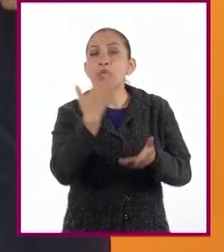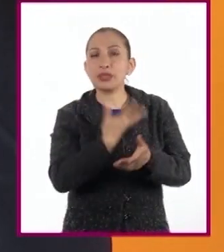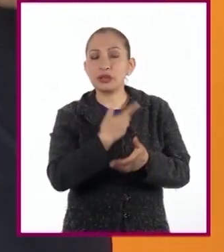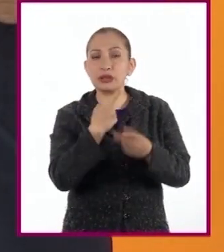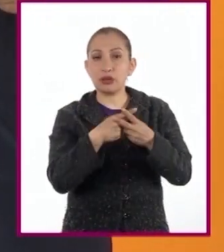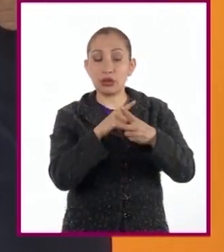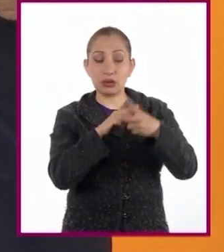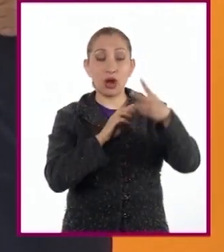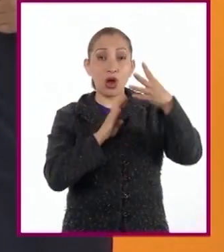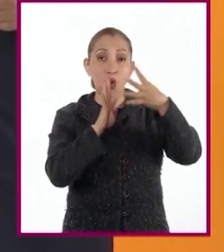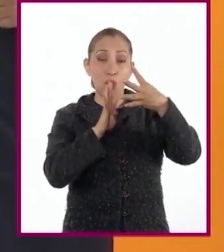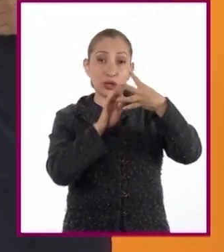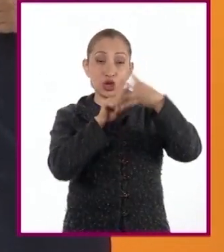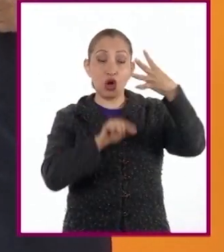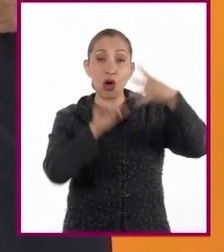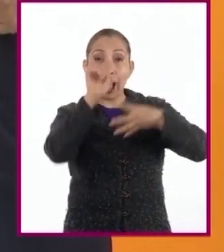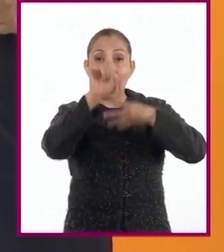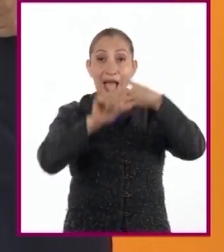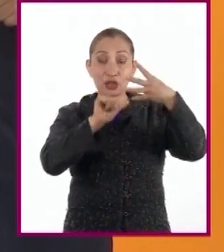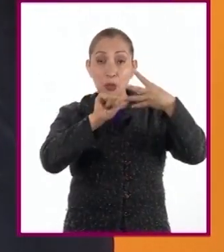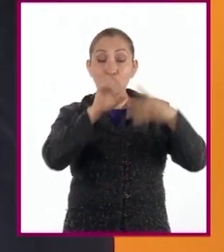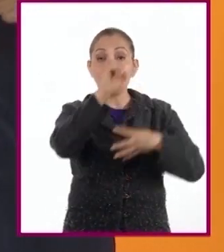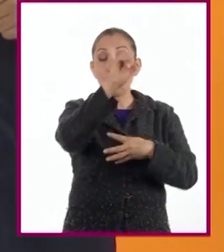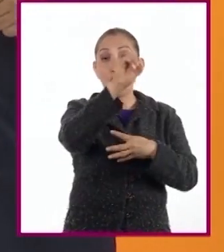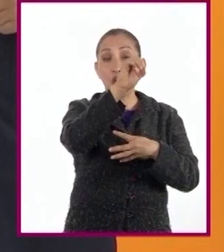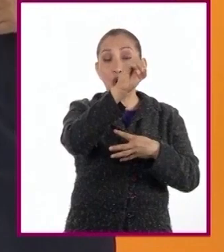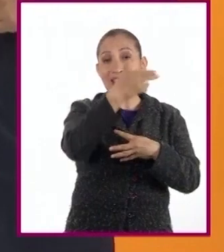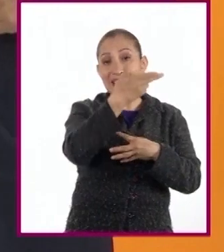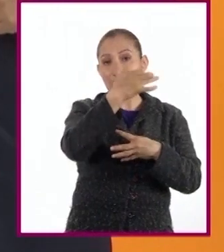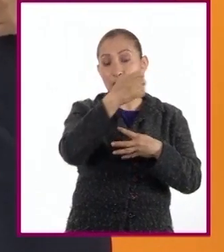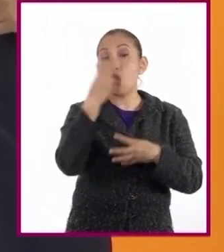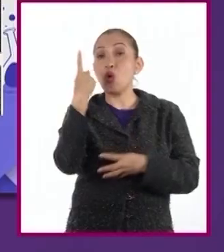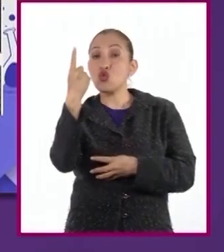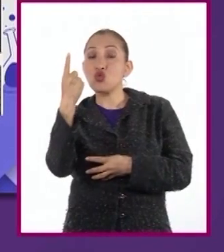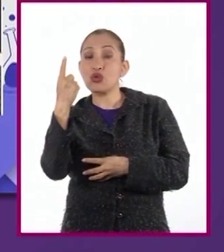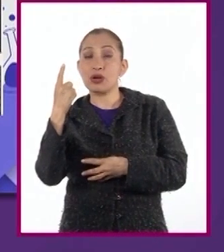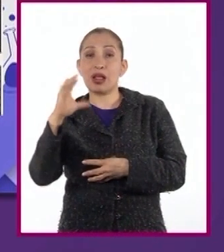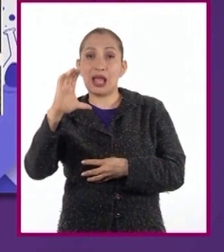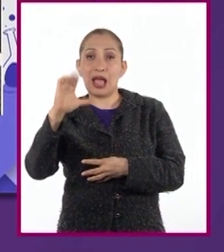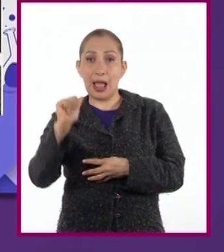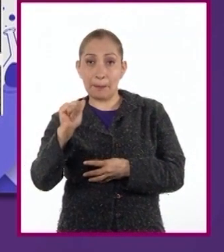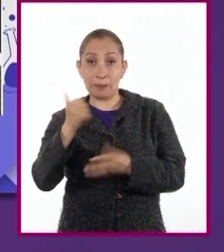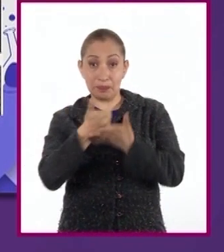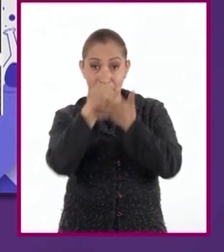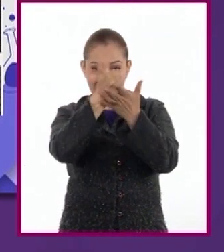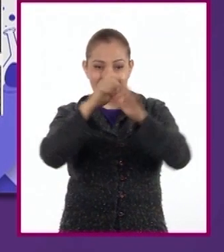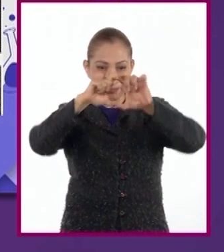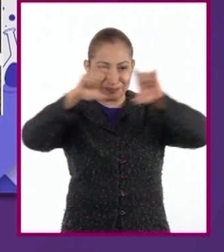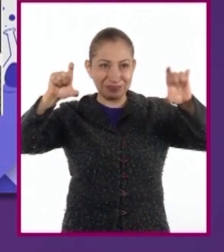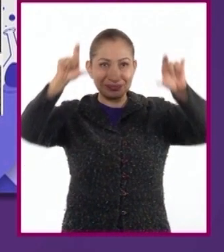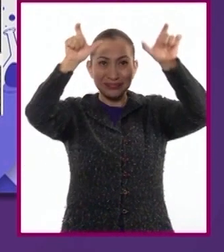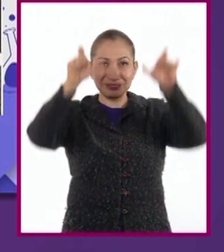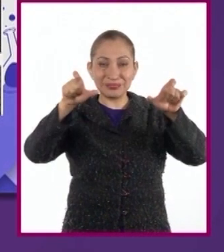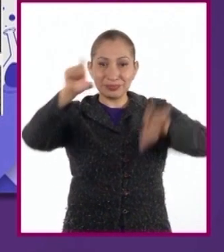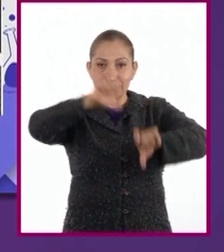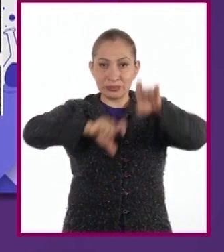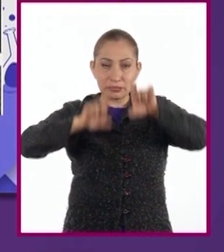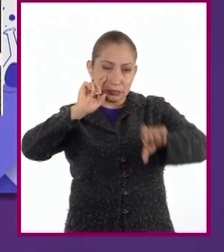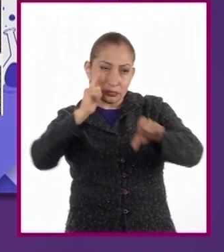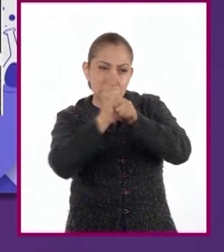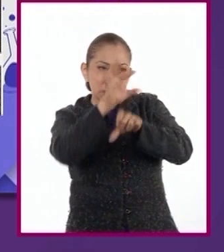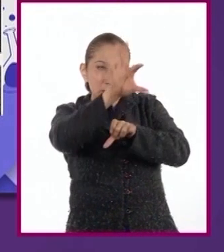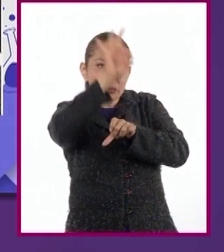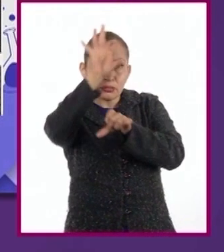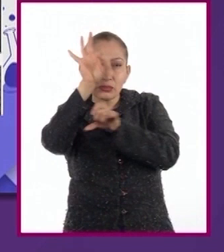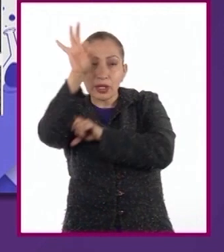composición es de 4 átomos de hidrógeno y 1 de carbono. Con la ayuda de su tabla periódica, identifiquen